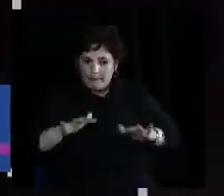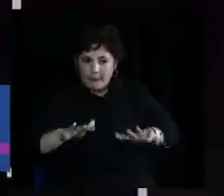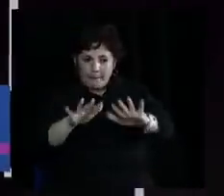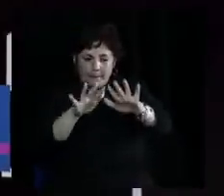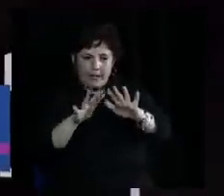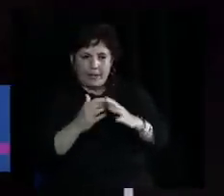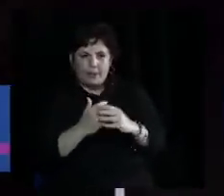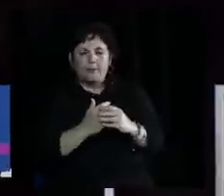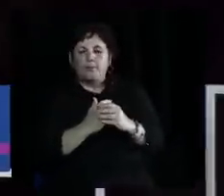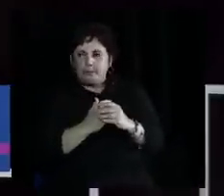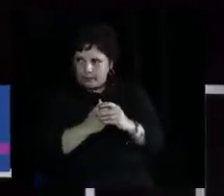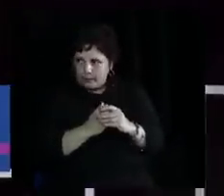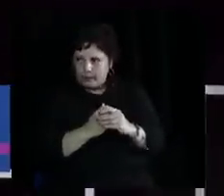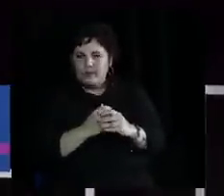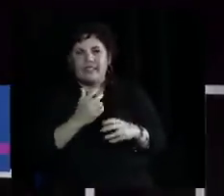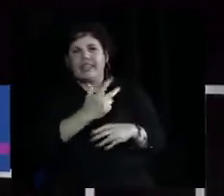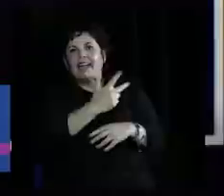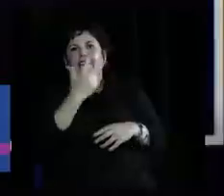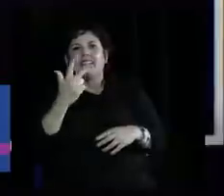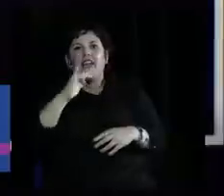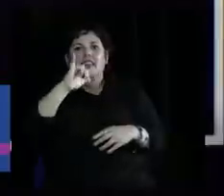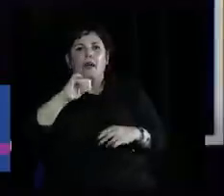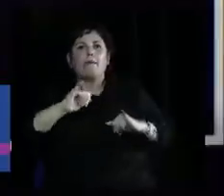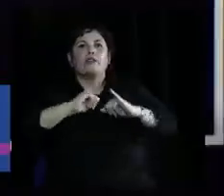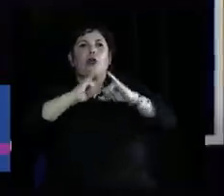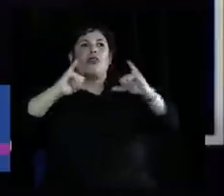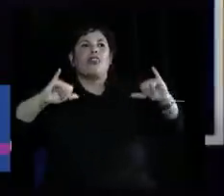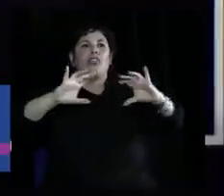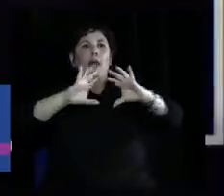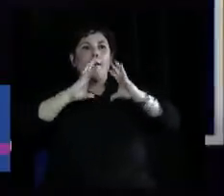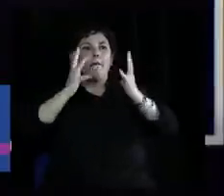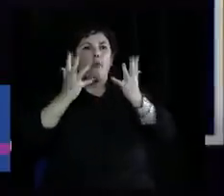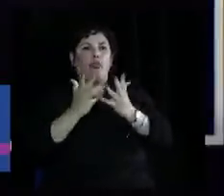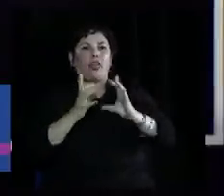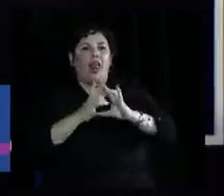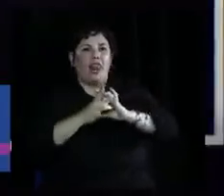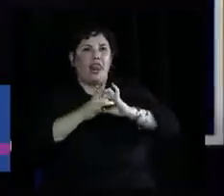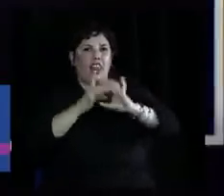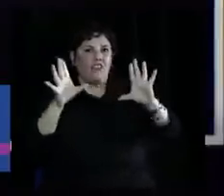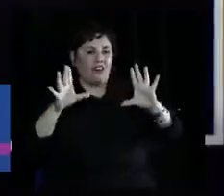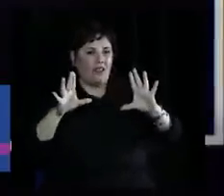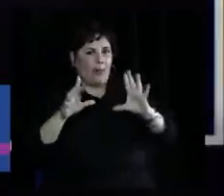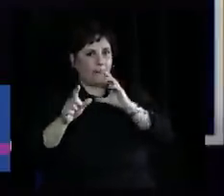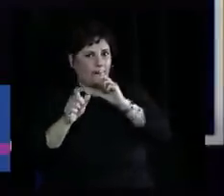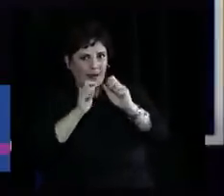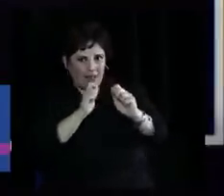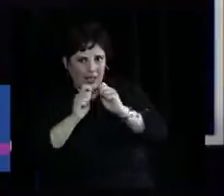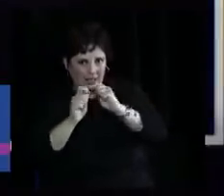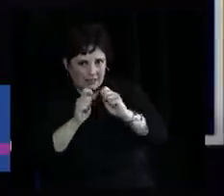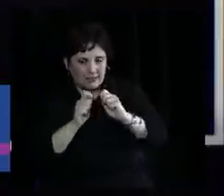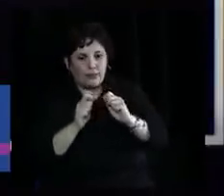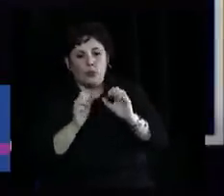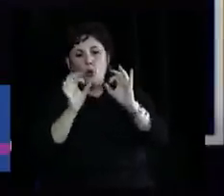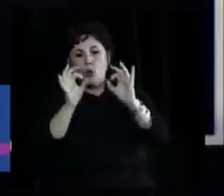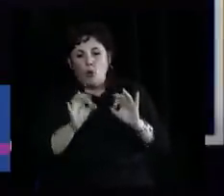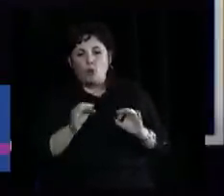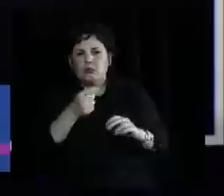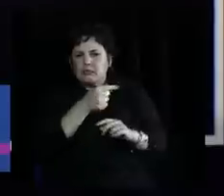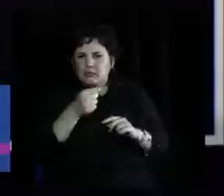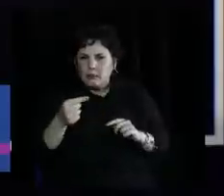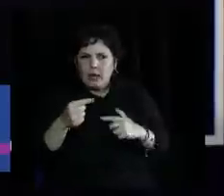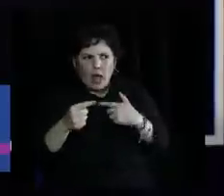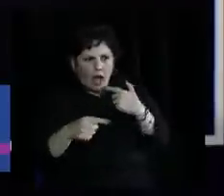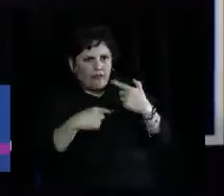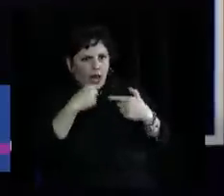con respecto a esto. Efectivamente, el 3 de mayo se celebra el Día Mundial de la Libertad de Prensa y justo esta semana se está hablando mucho del